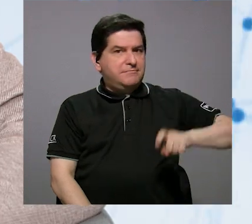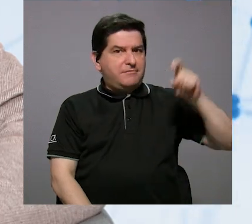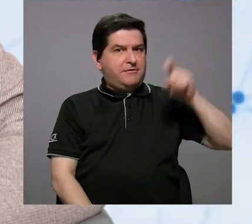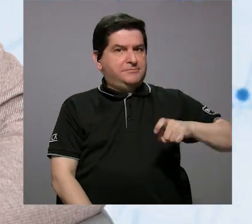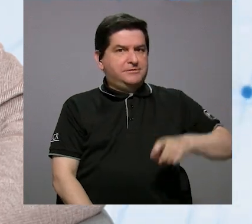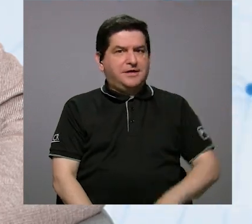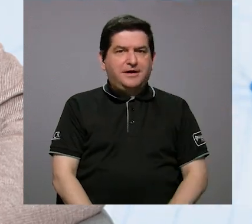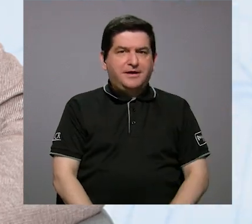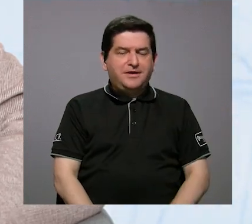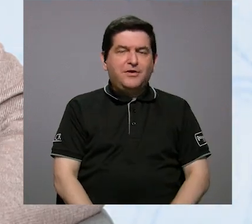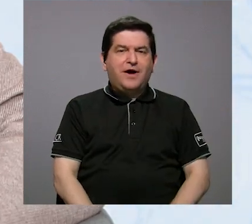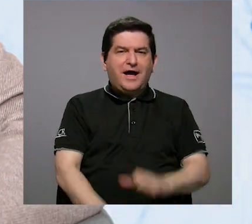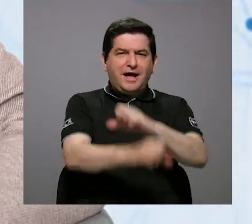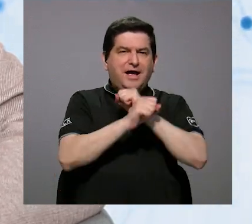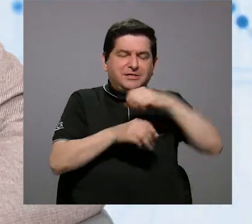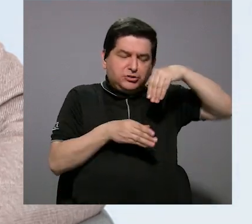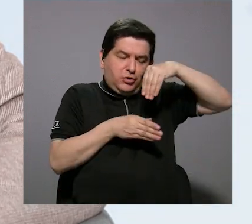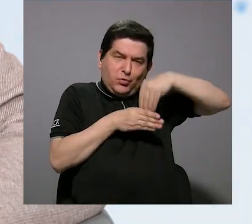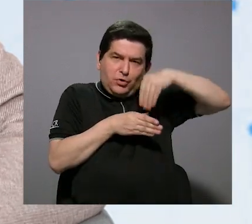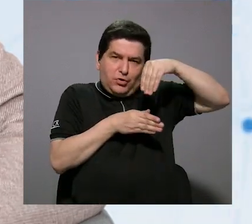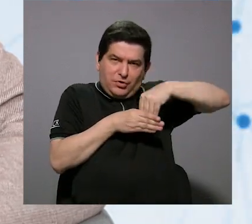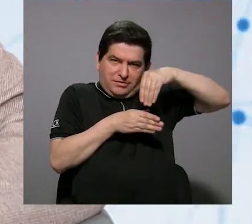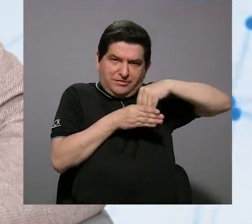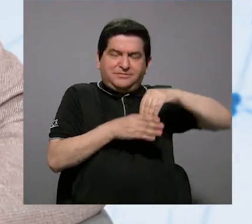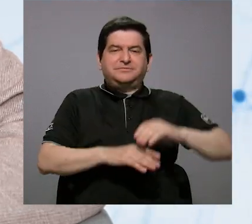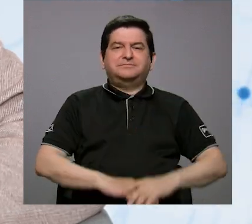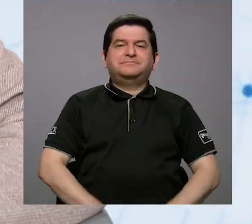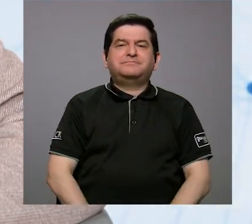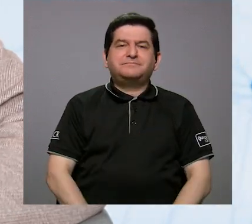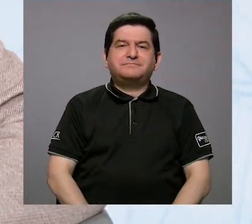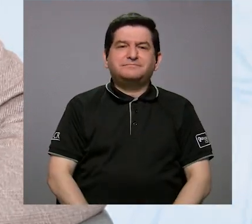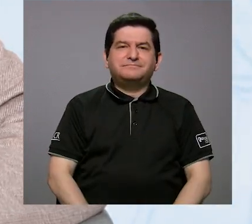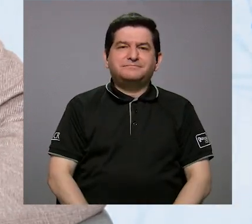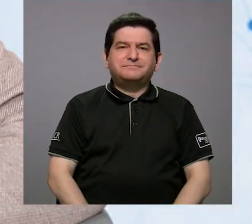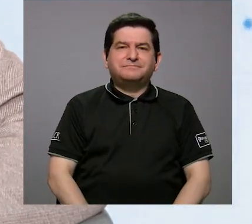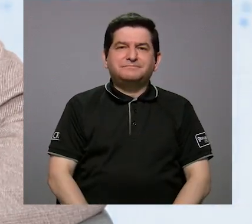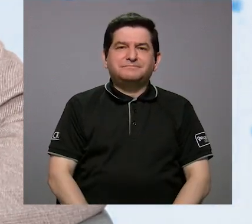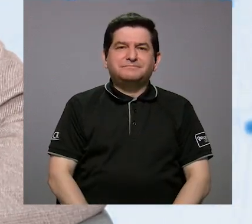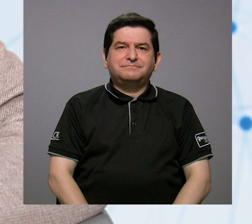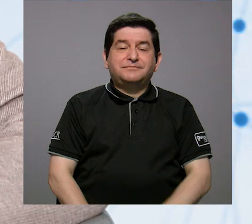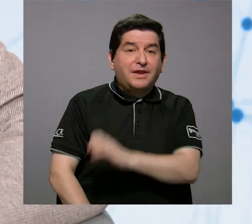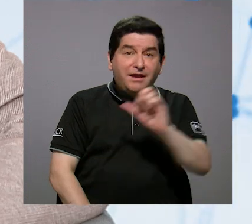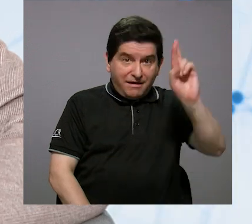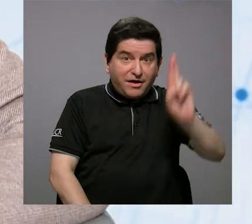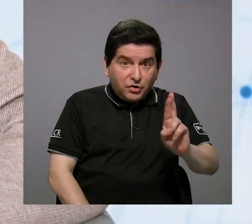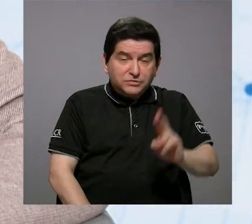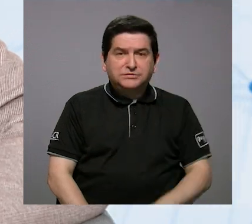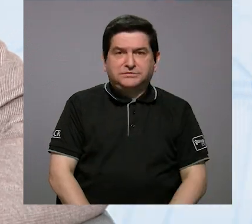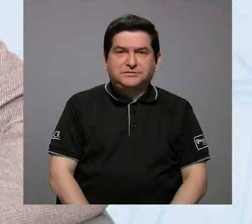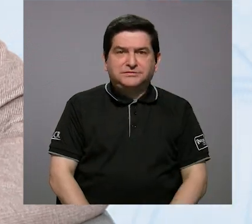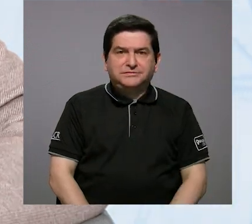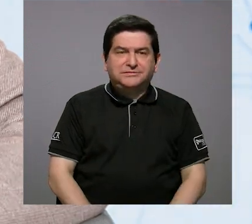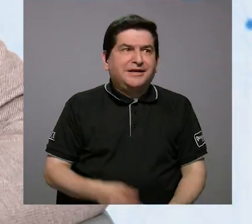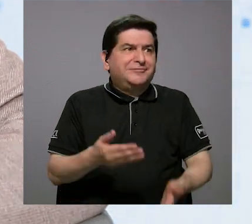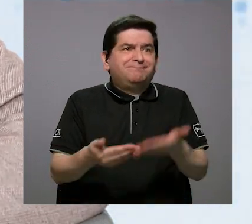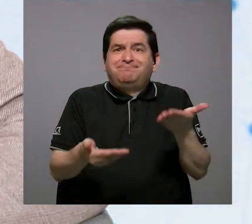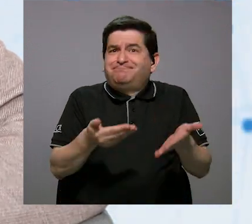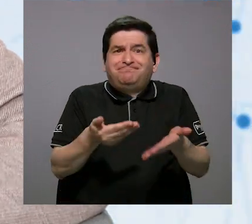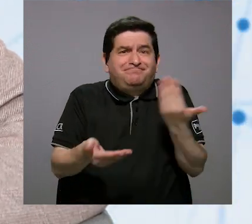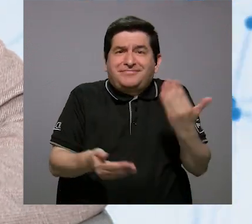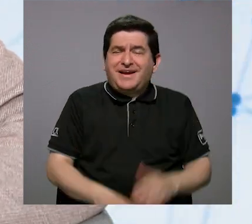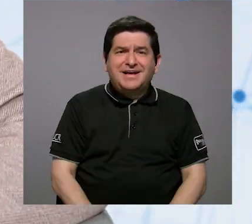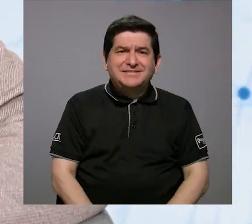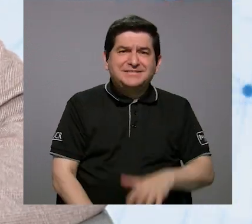necesidad de las medidas de seguridad que deberían tener. Entonces, en Costa Rica, pues prácticamente